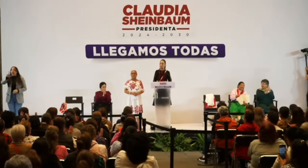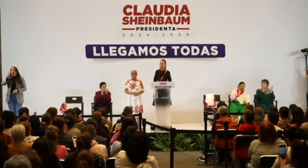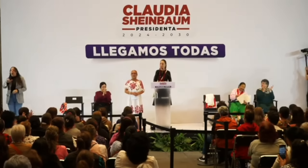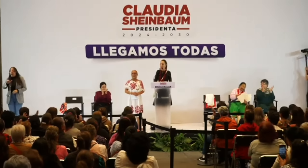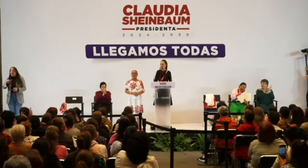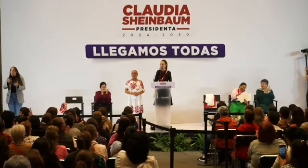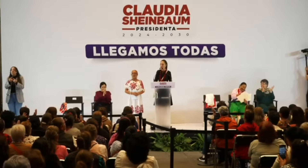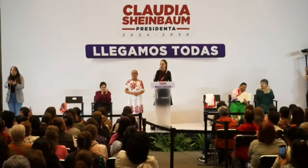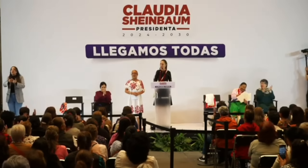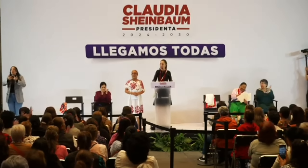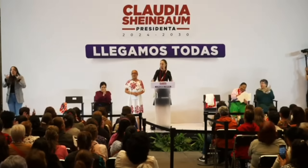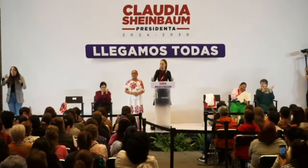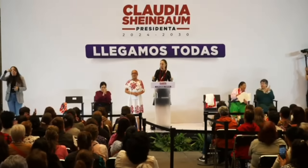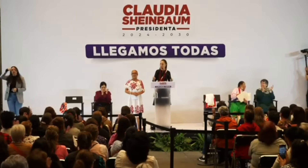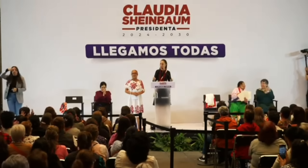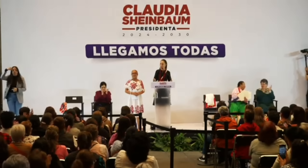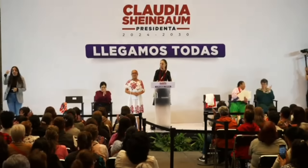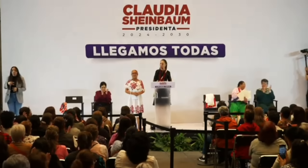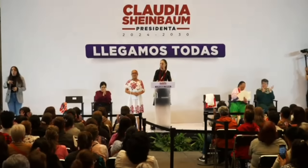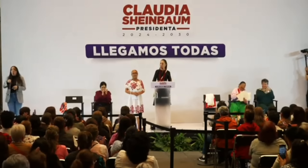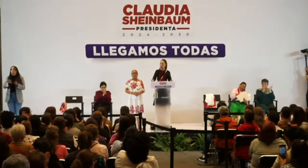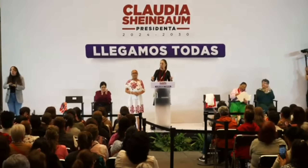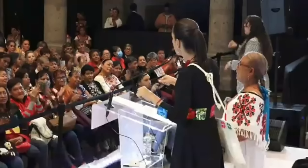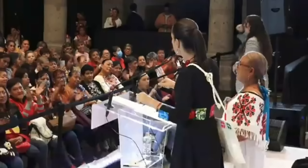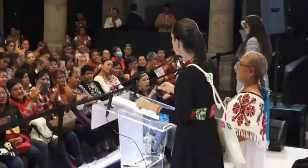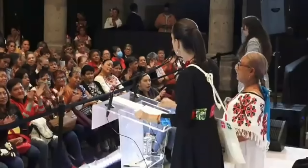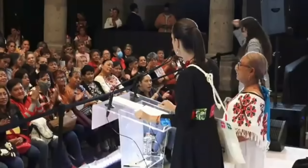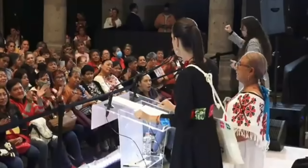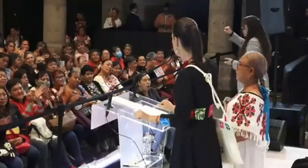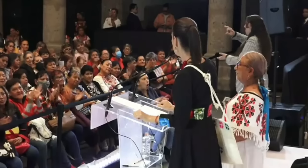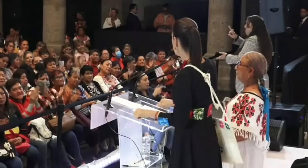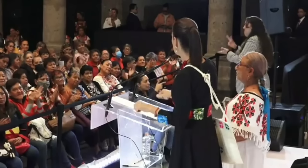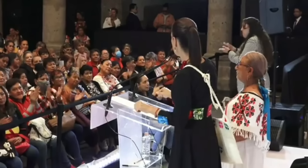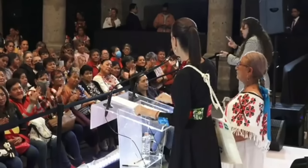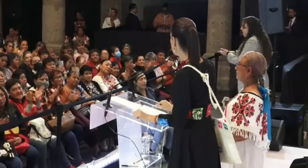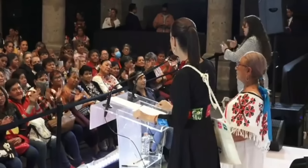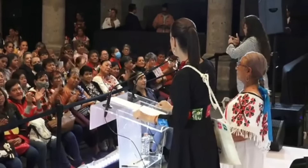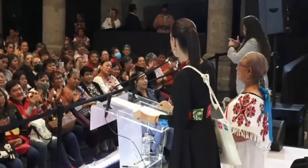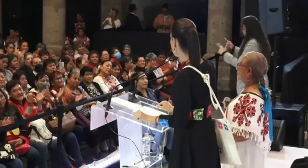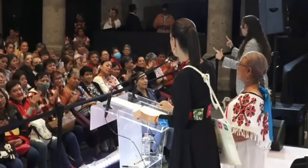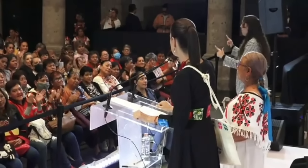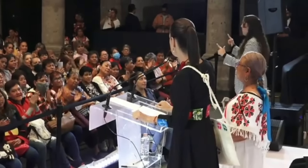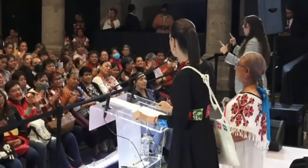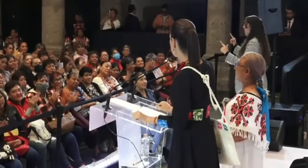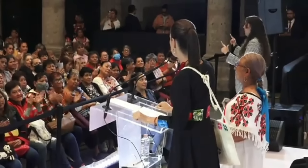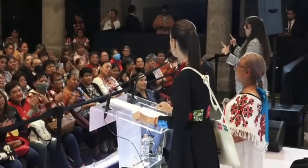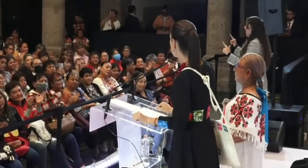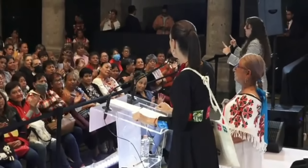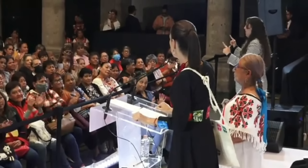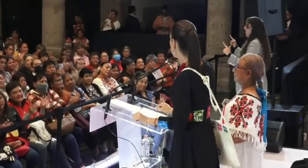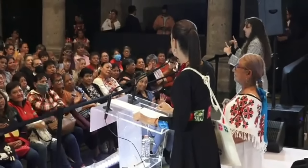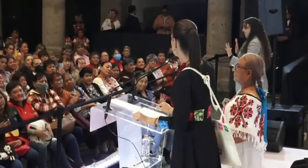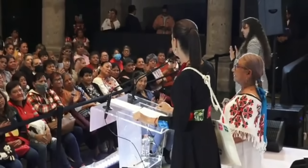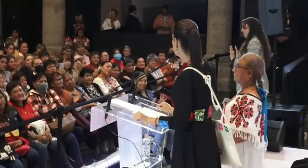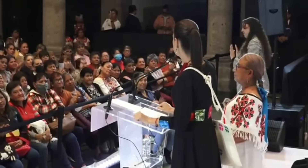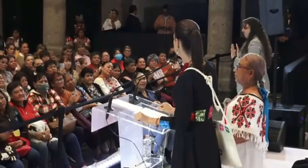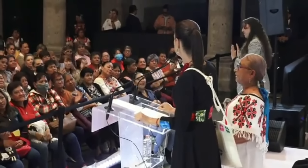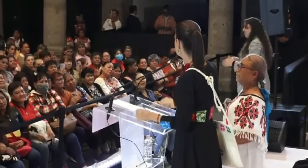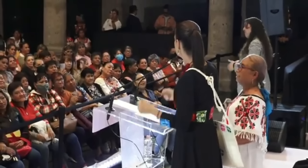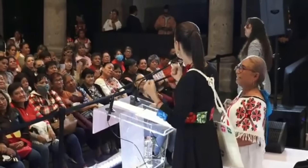de valores, emancipadas, mujeres libres, mujeres soberanas, mujeres